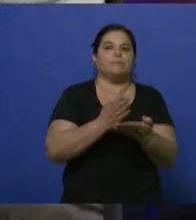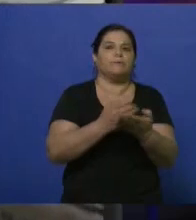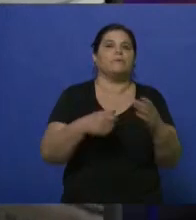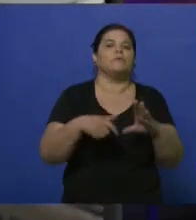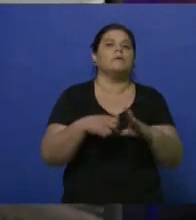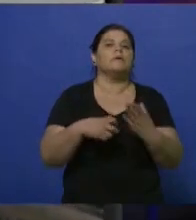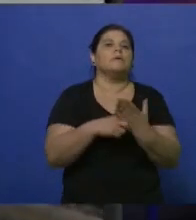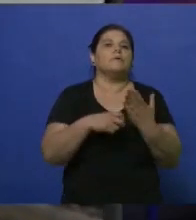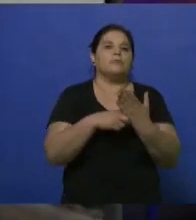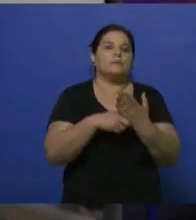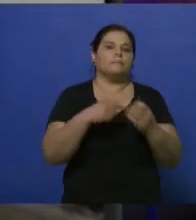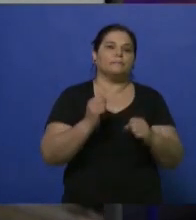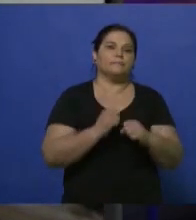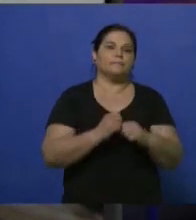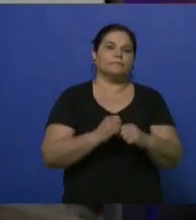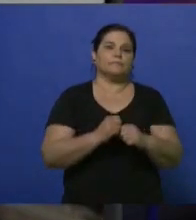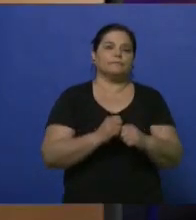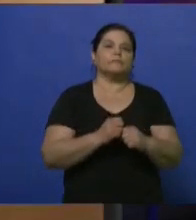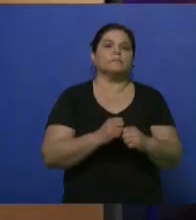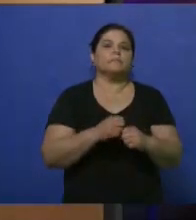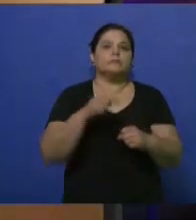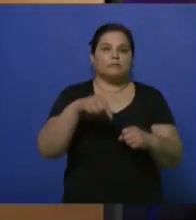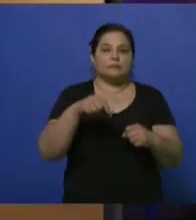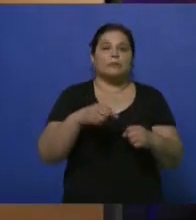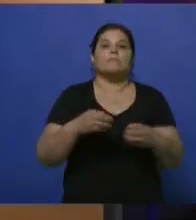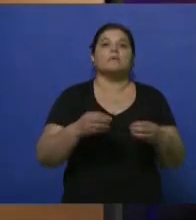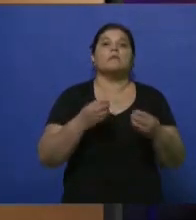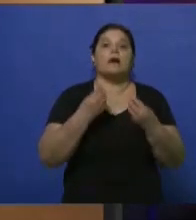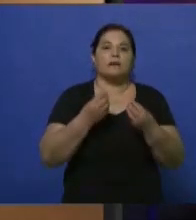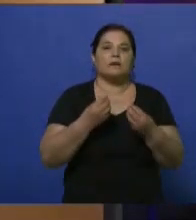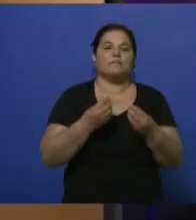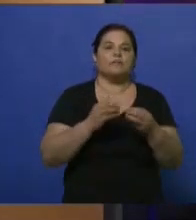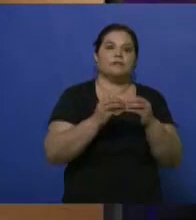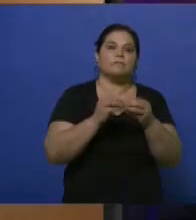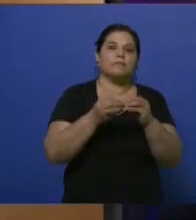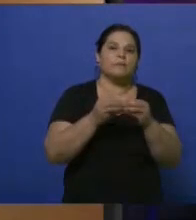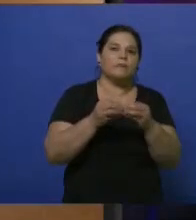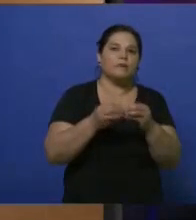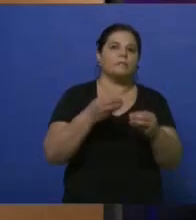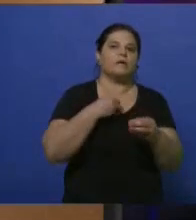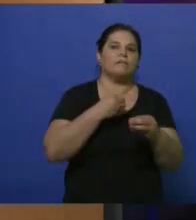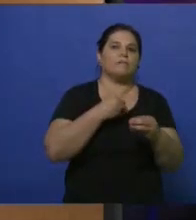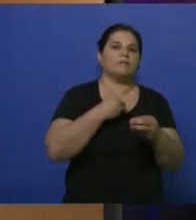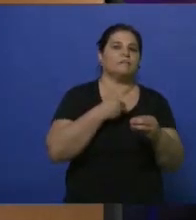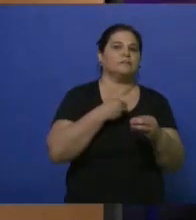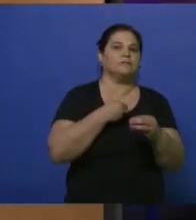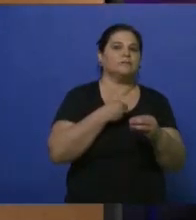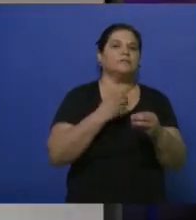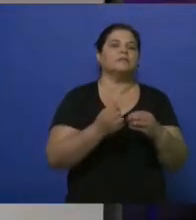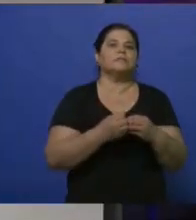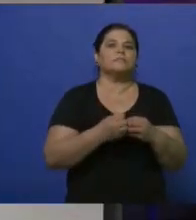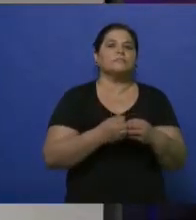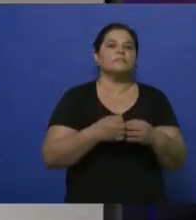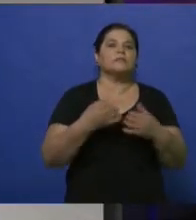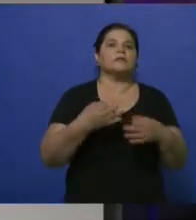combinó eso con un aumento de la presión impositiva, que también afecta a los sectores exportadores. Entonces hoy te encontrás con que este tipo de cambio, que es